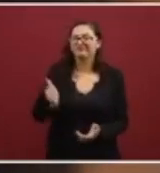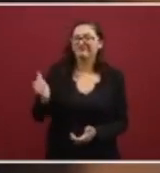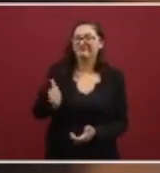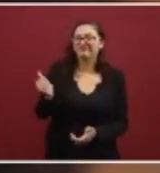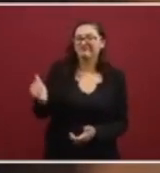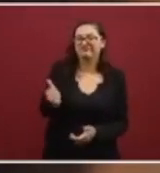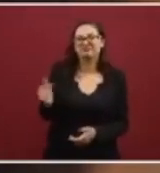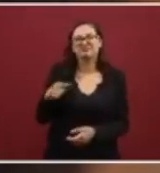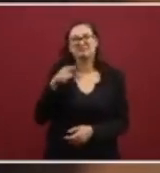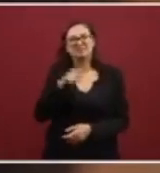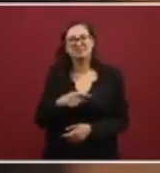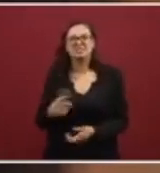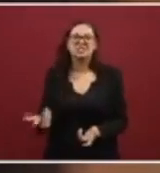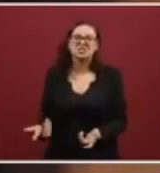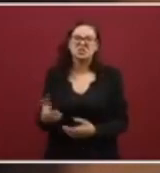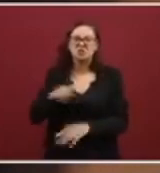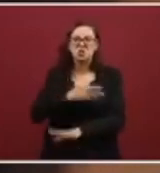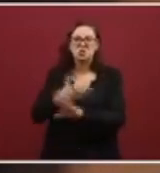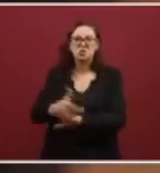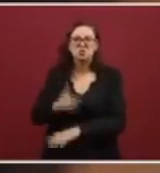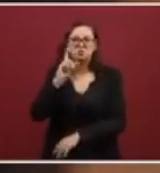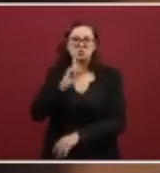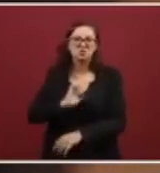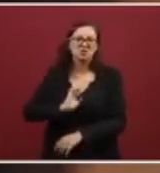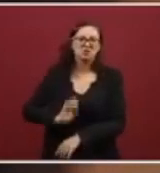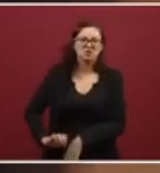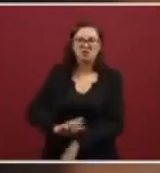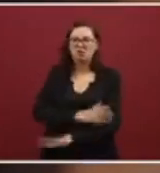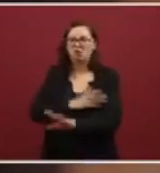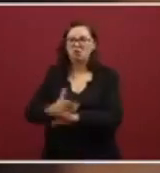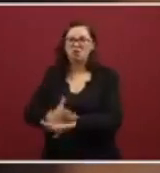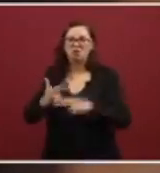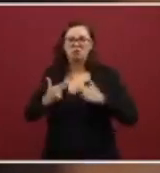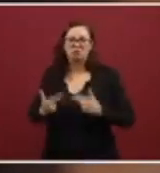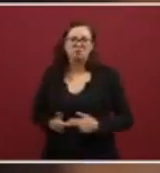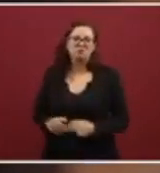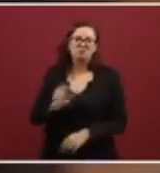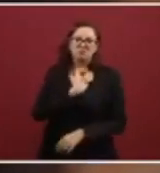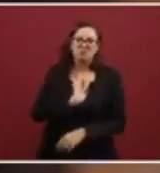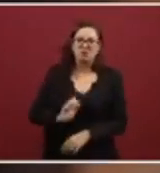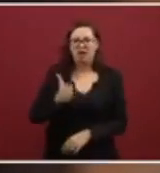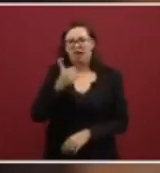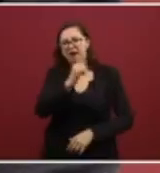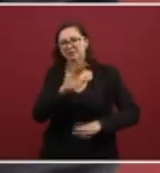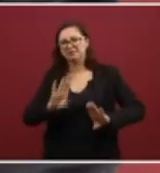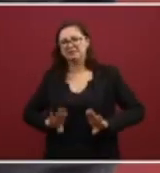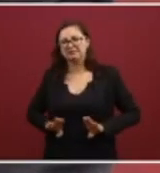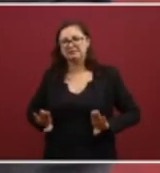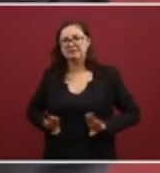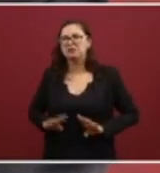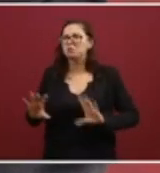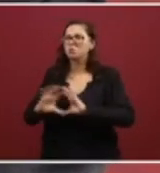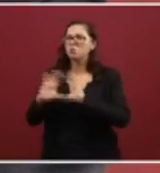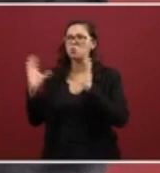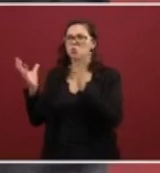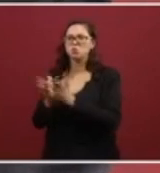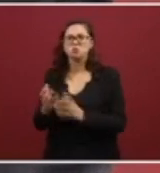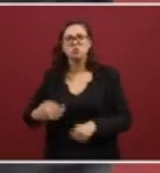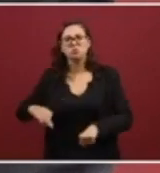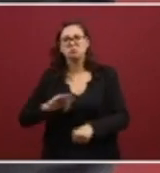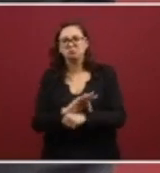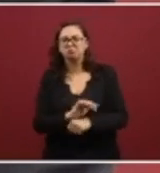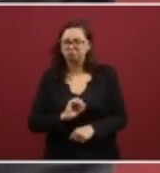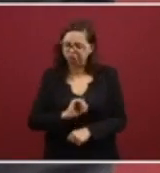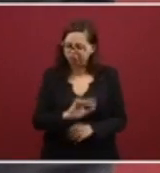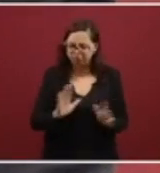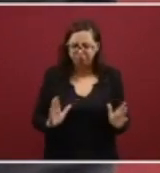han sido también respaldadas por movimientos de derecha en diversas partes del mundo. Esta política